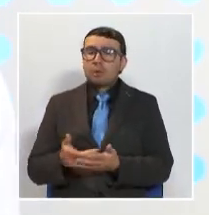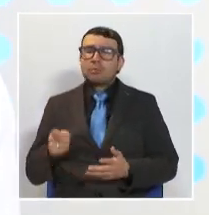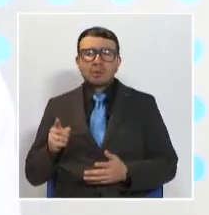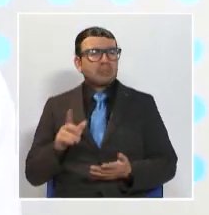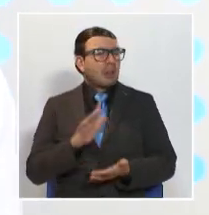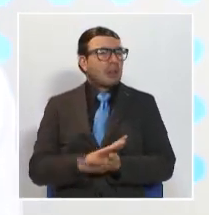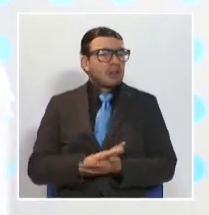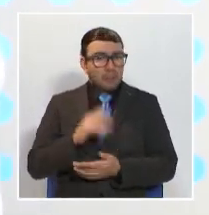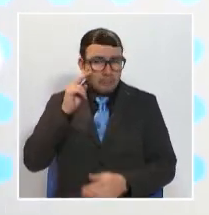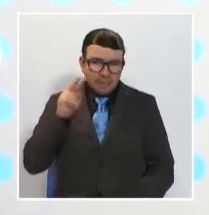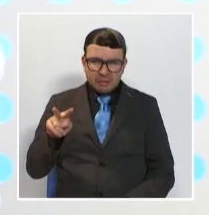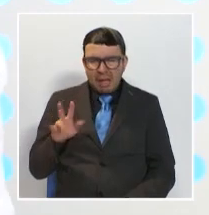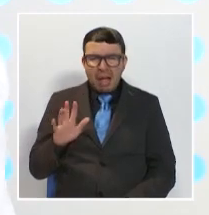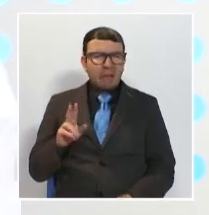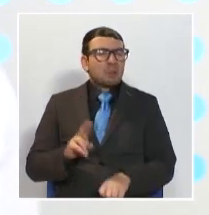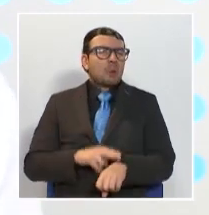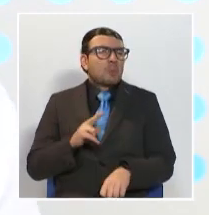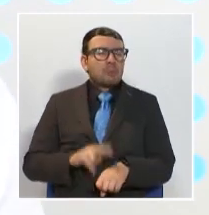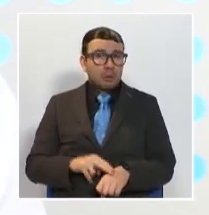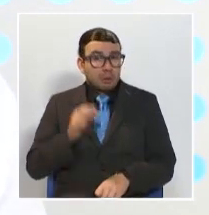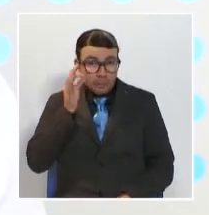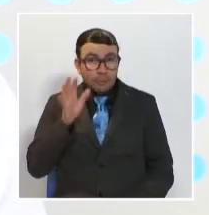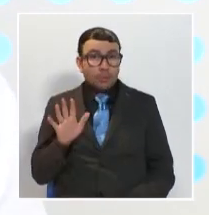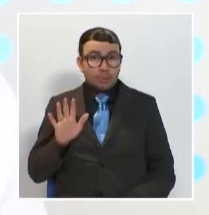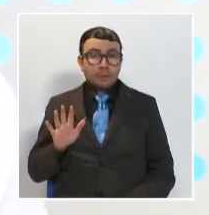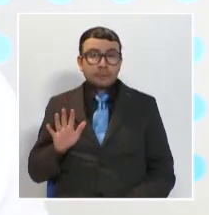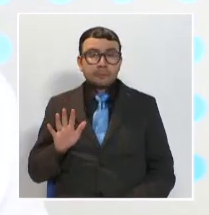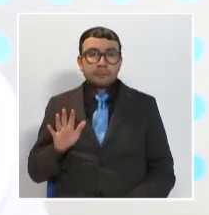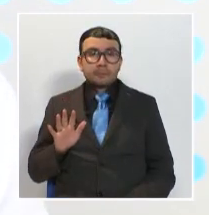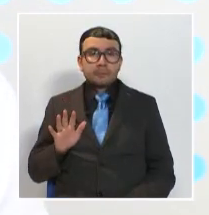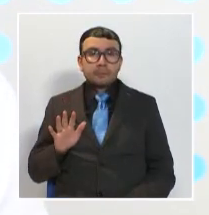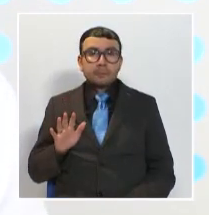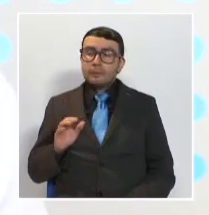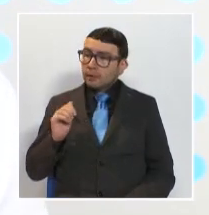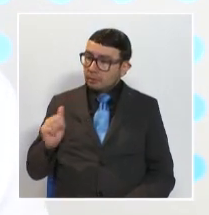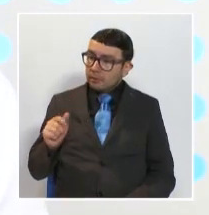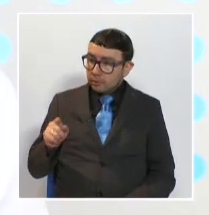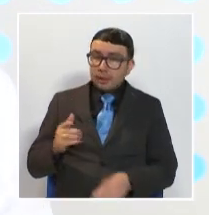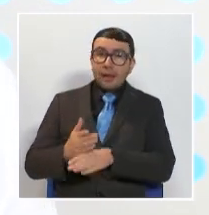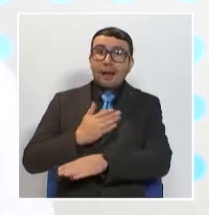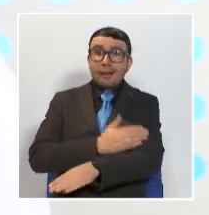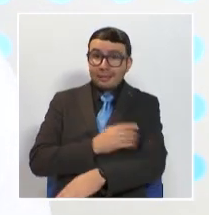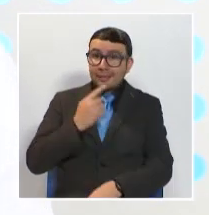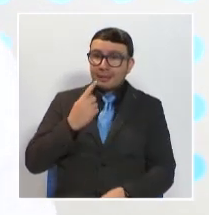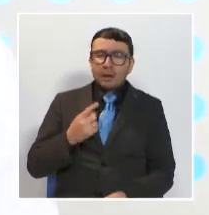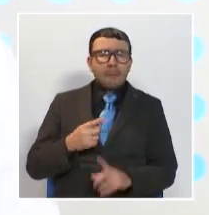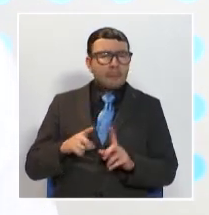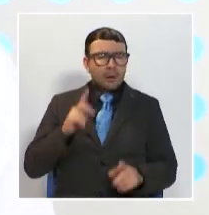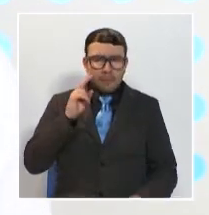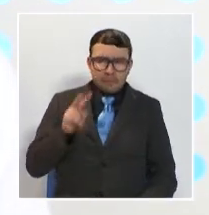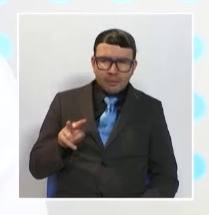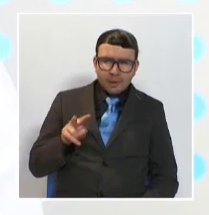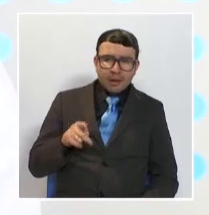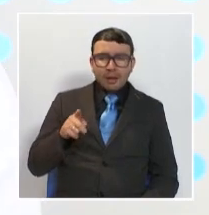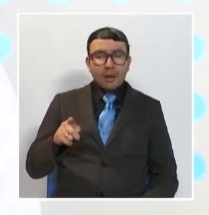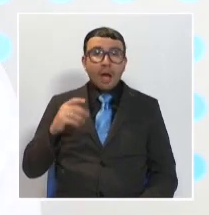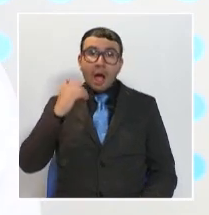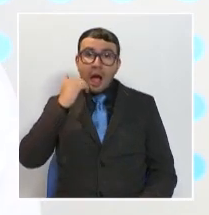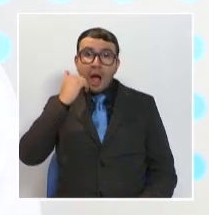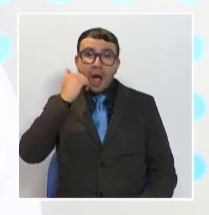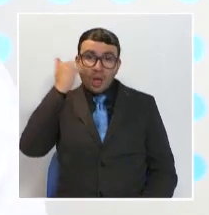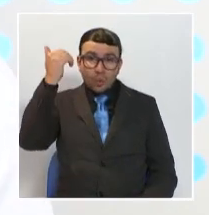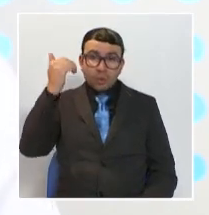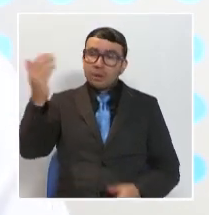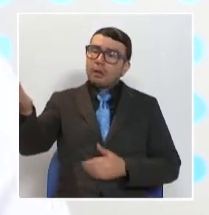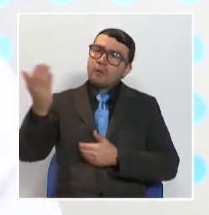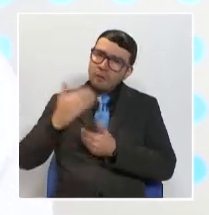uno dirá, bueno, pueden ser todos esos factores que mencionaba el dermatólogo ahora, pero uno sí ve que los pacientes adultos que nos llegan con